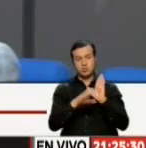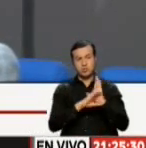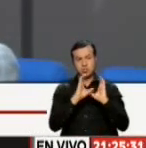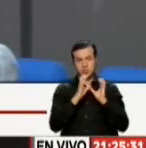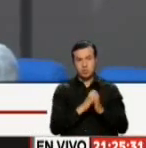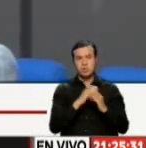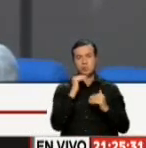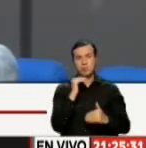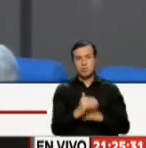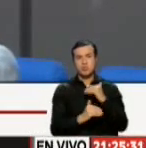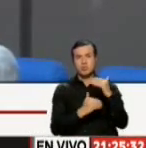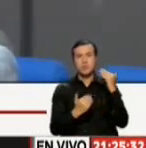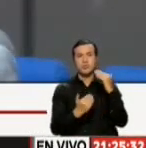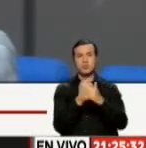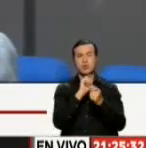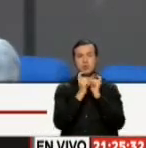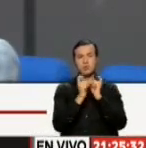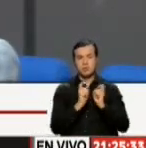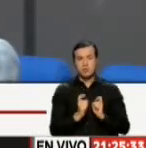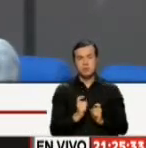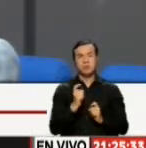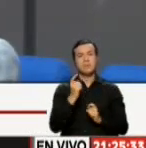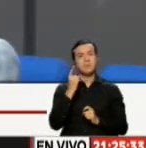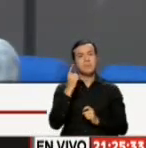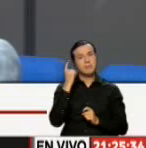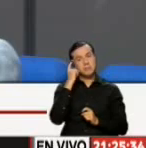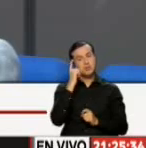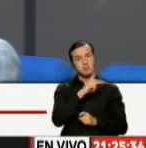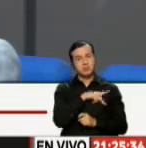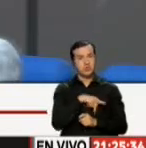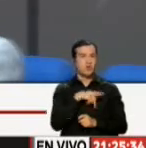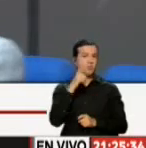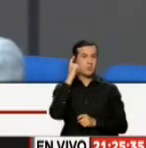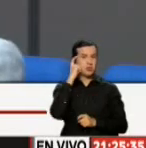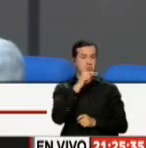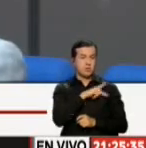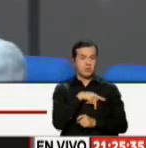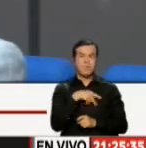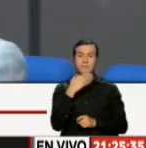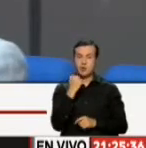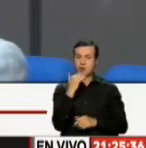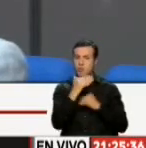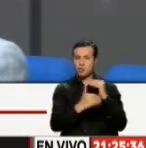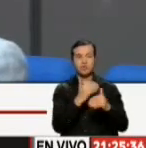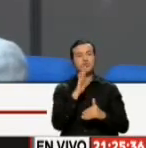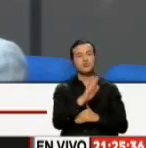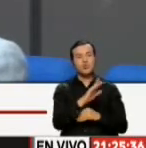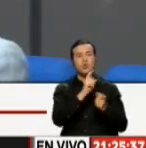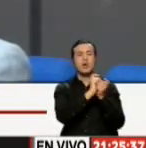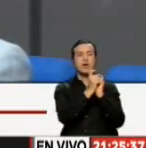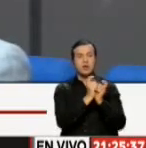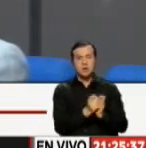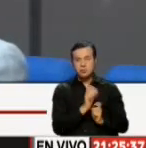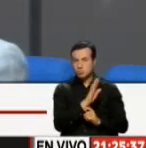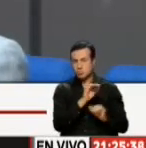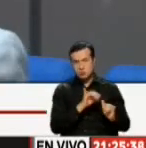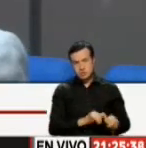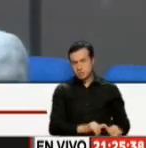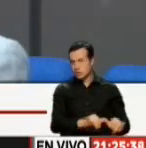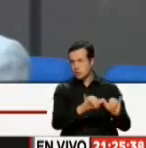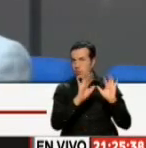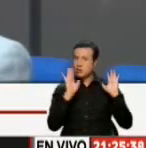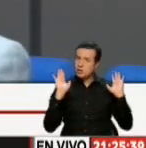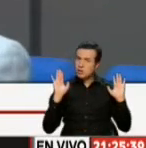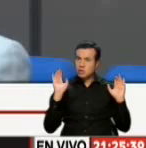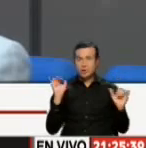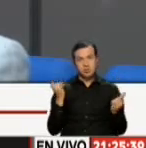cumplir con un proceso de renovación parcial. Yo hubiera querido, desde mi punto de vista personal, que ese proceso de renovación parcial continúe, cosa que ya